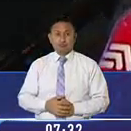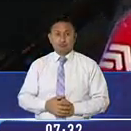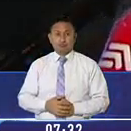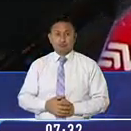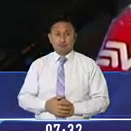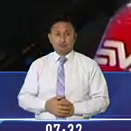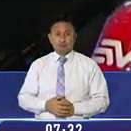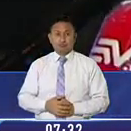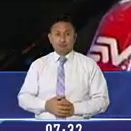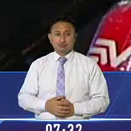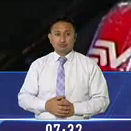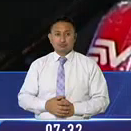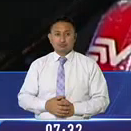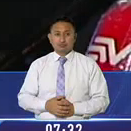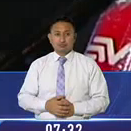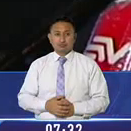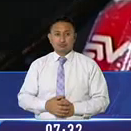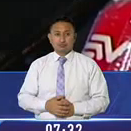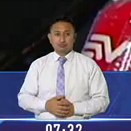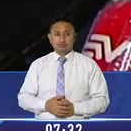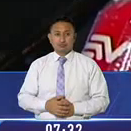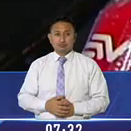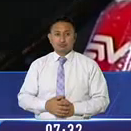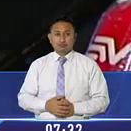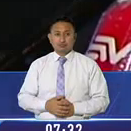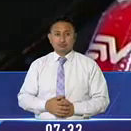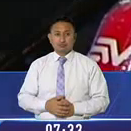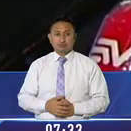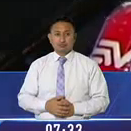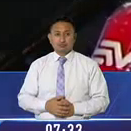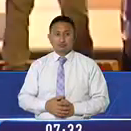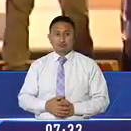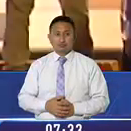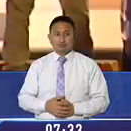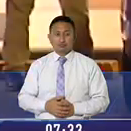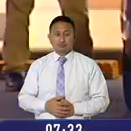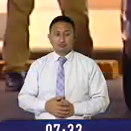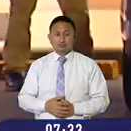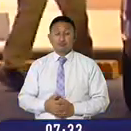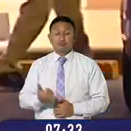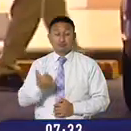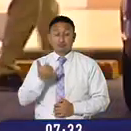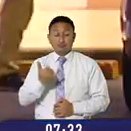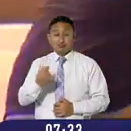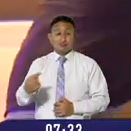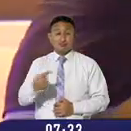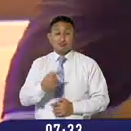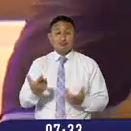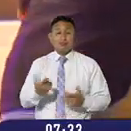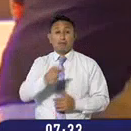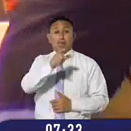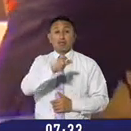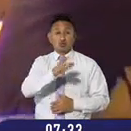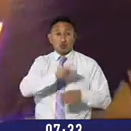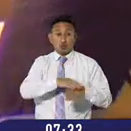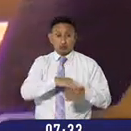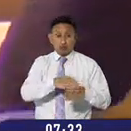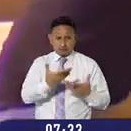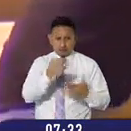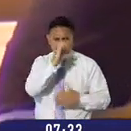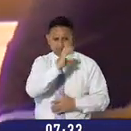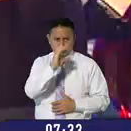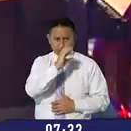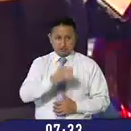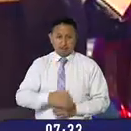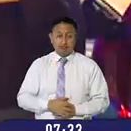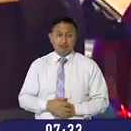Es decir, una arma larga, una arma automática que puede ser una subametralladora. Ahora se concentran en localizar a los responsables de este hecho,